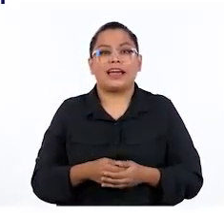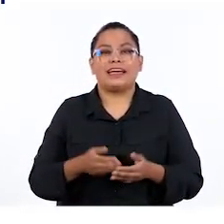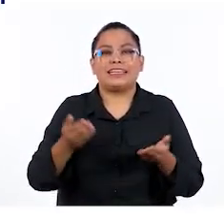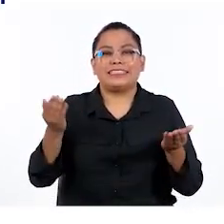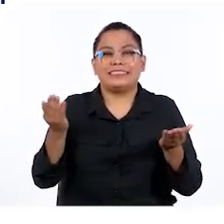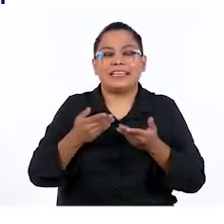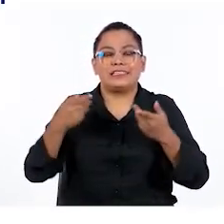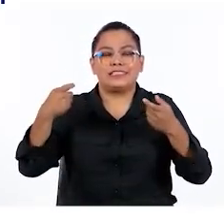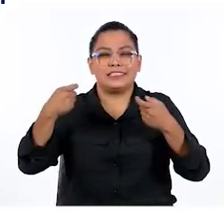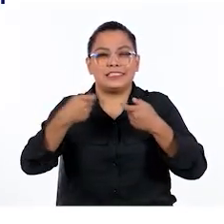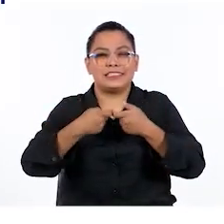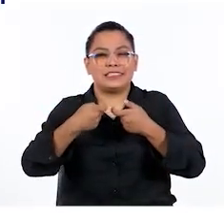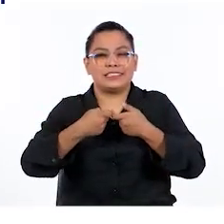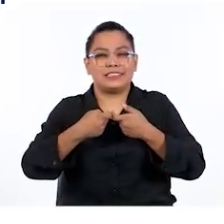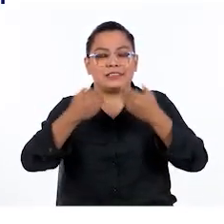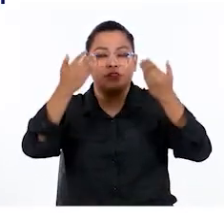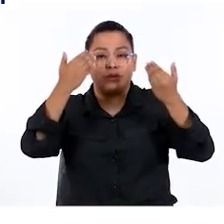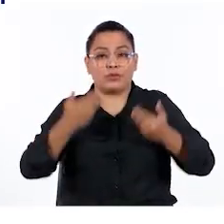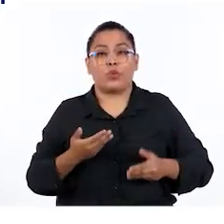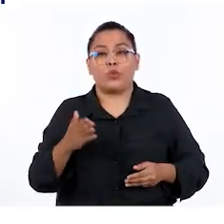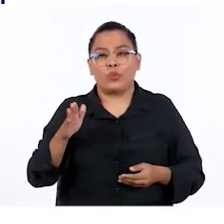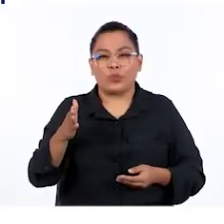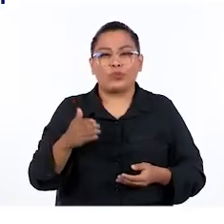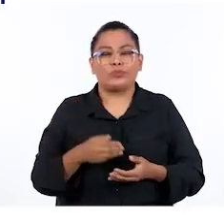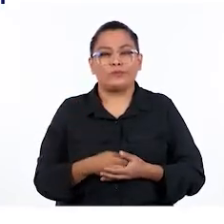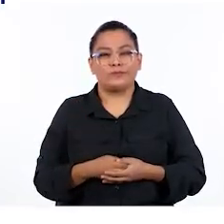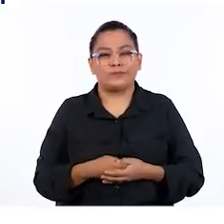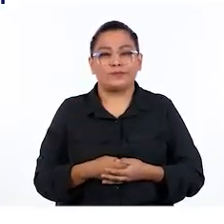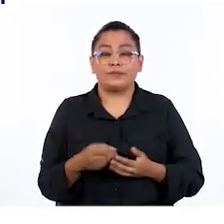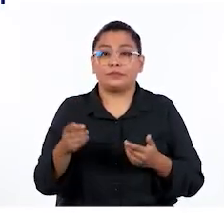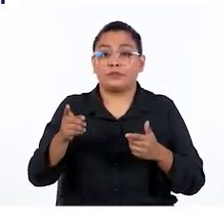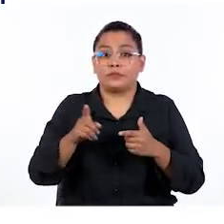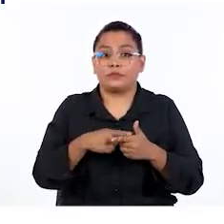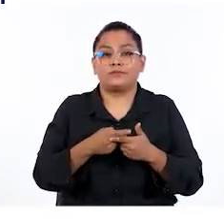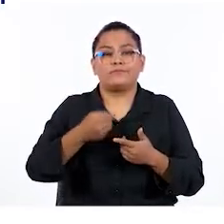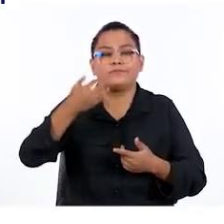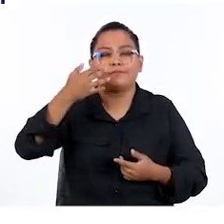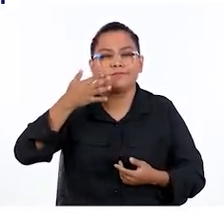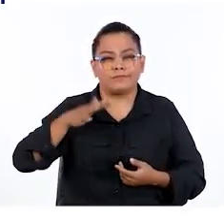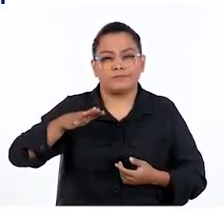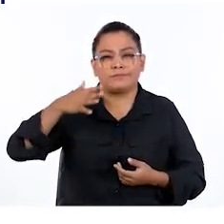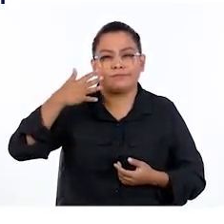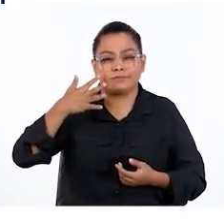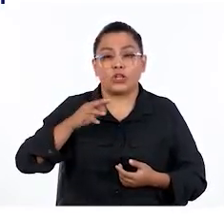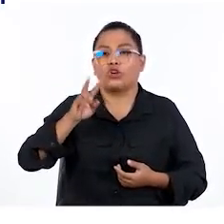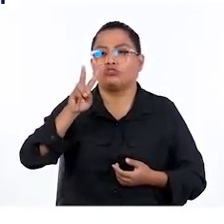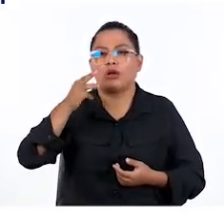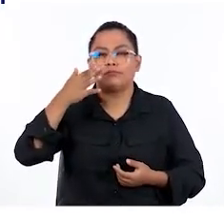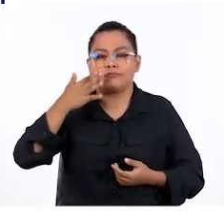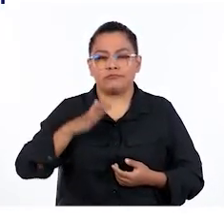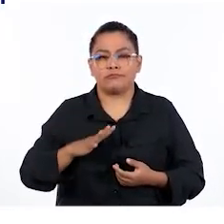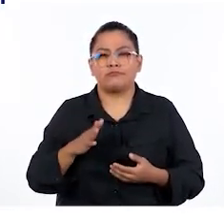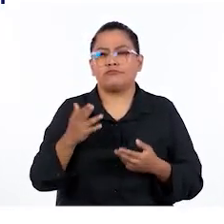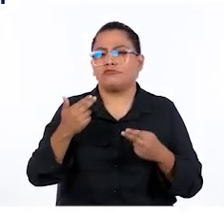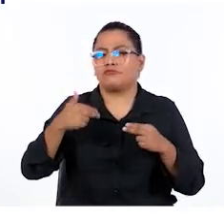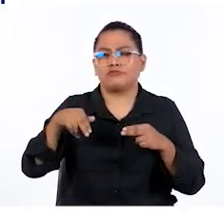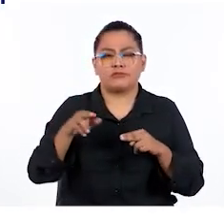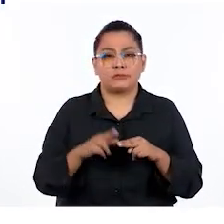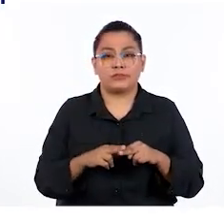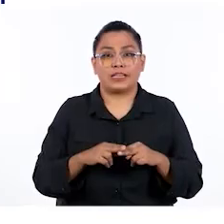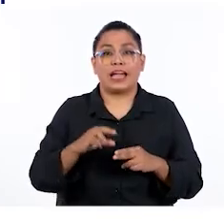genera energía biológicamente útil. Entonces este es un ejemplo, más bien dos ejemplos clásicos